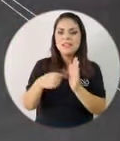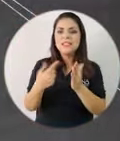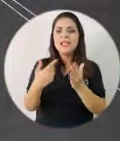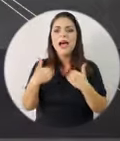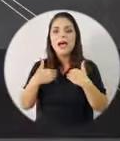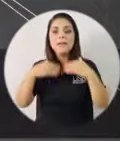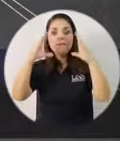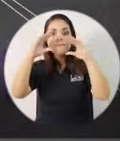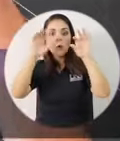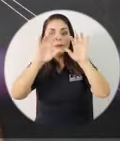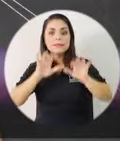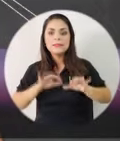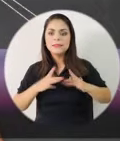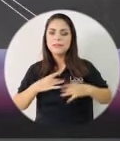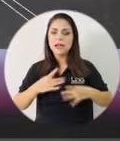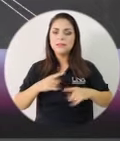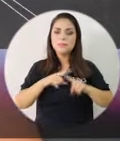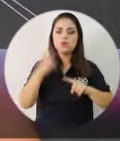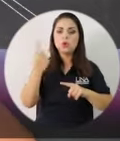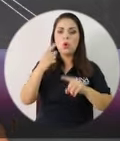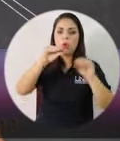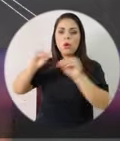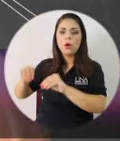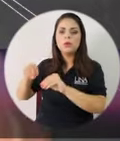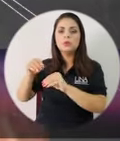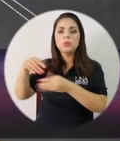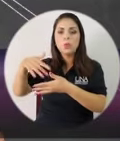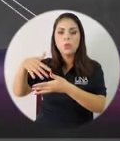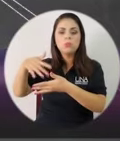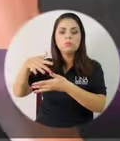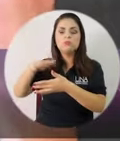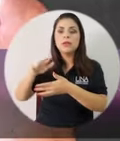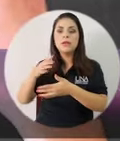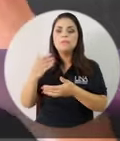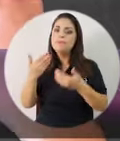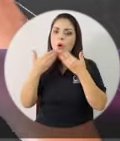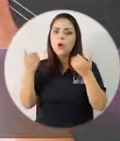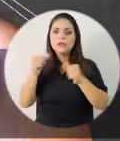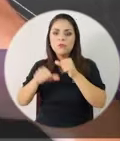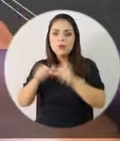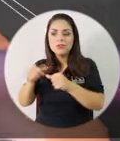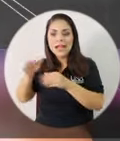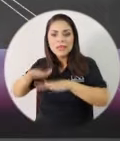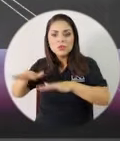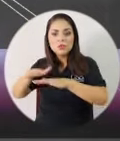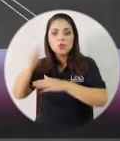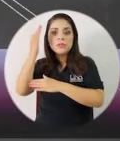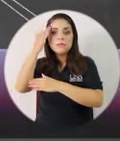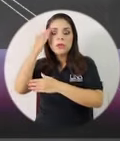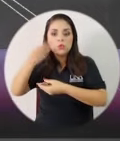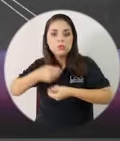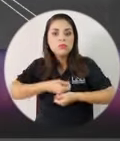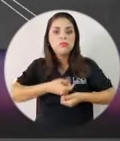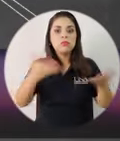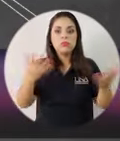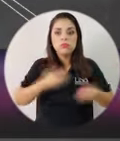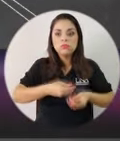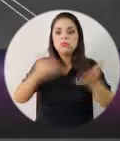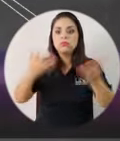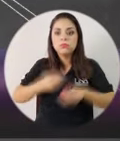veces se producen informes muy interesantes, pero se quedan en los ámbitos académicos. Tenemos que hacer mejores esfuerzos para que esos